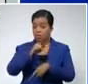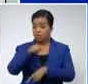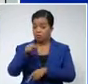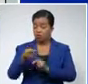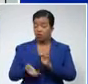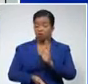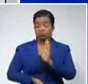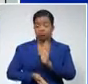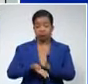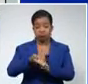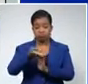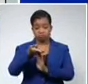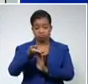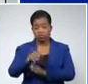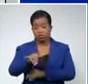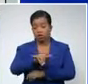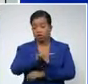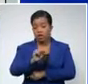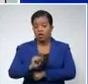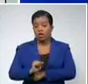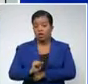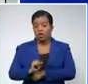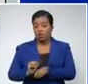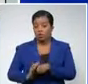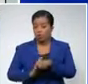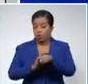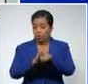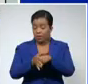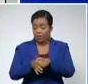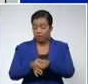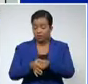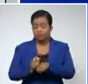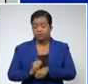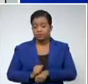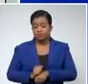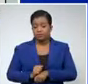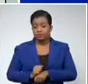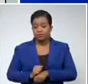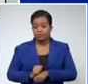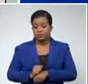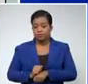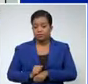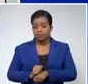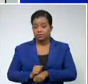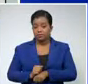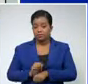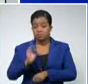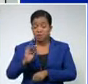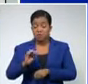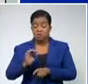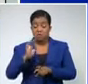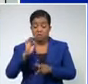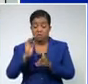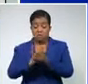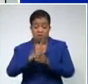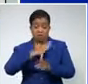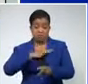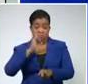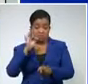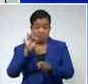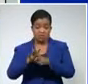el comportamiento en los 8 primeros días del mes de